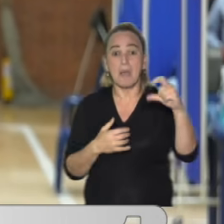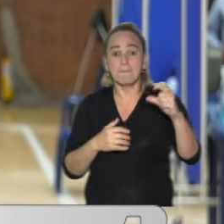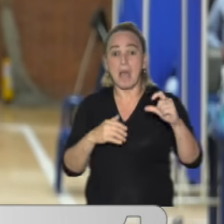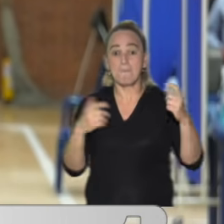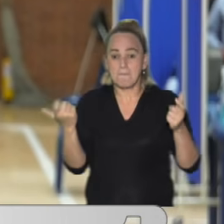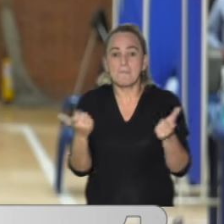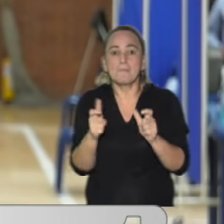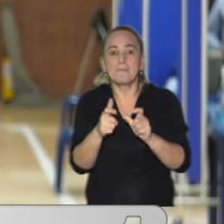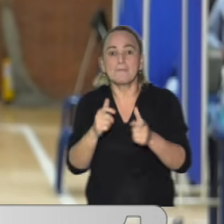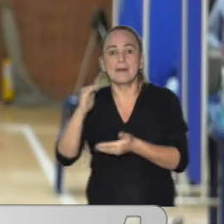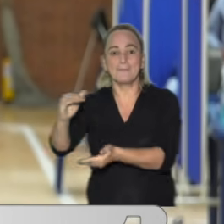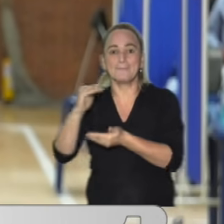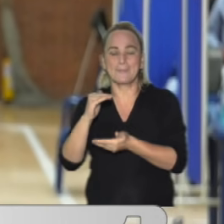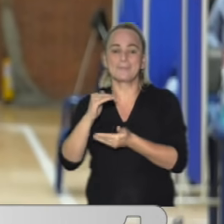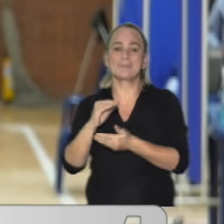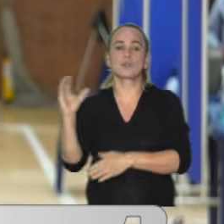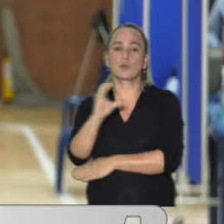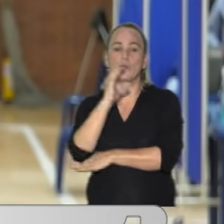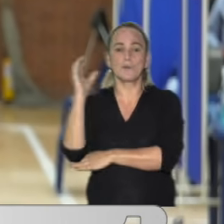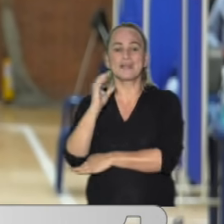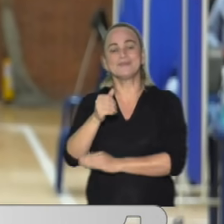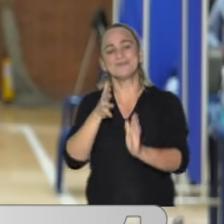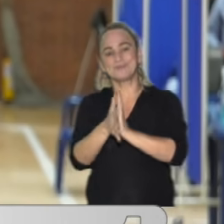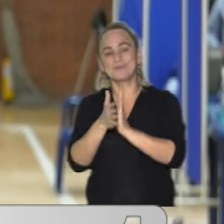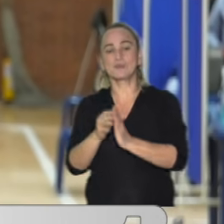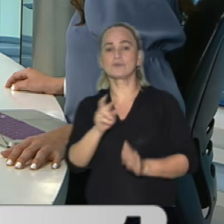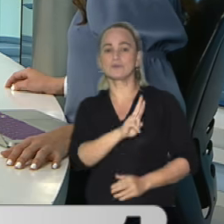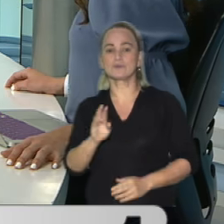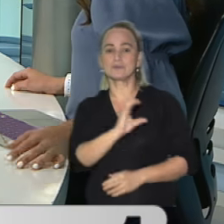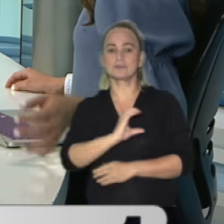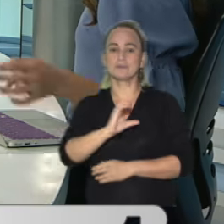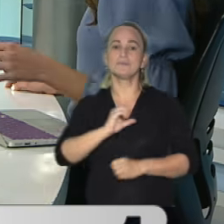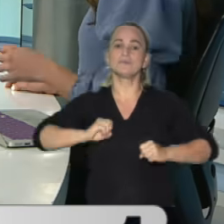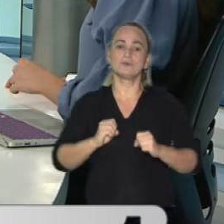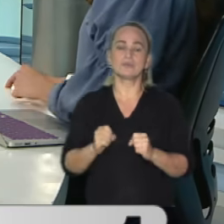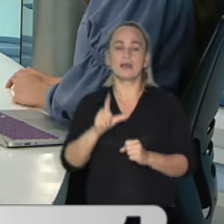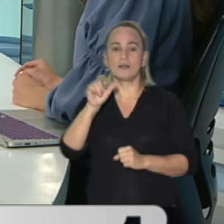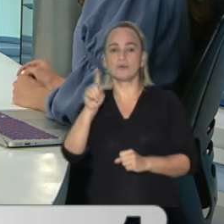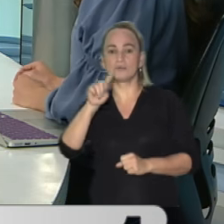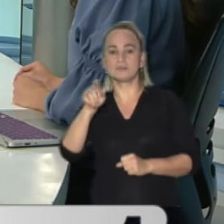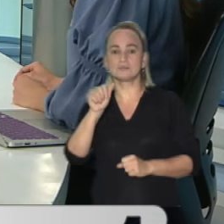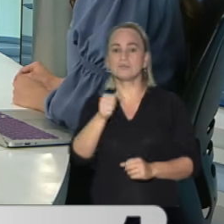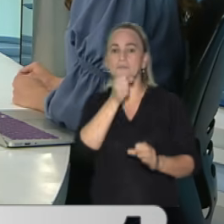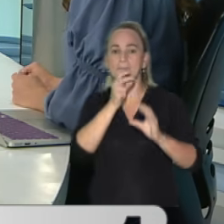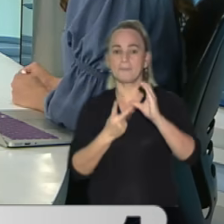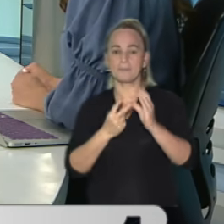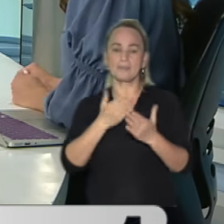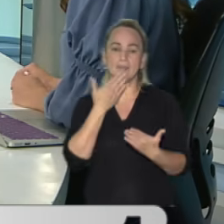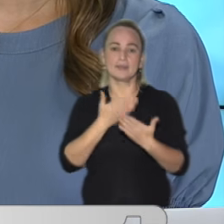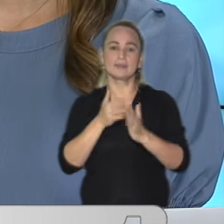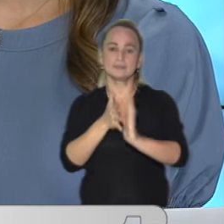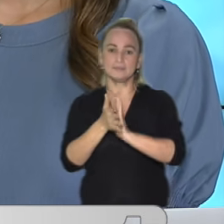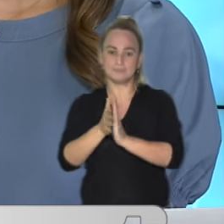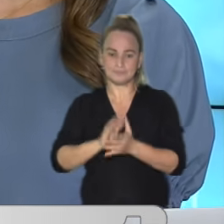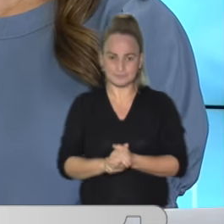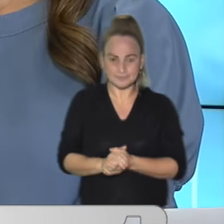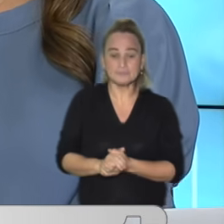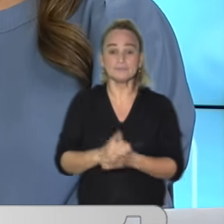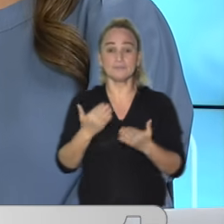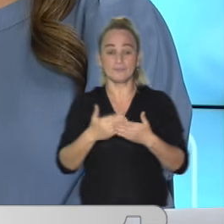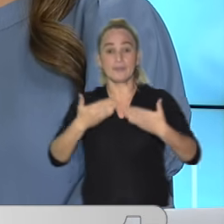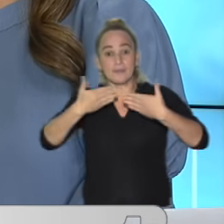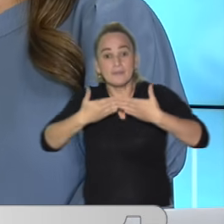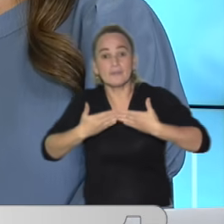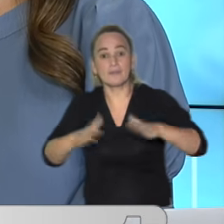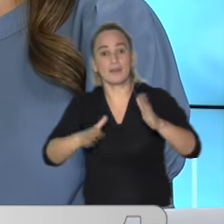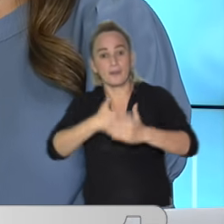Pfizer que llegaron a la capital del país. Son las noticias desde el sur de Bogotá. Luisa Fernández, Noticentro 1 CMI. Luisa, muchas gracias. Y con la